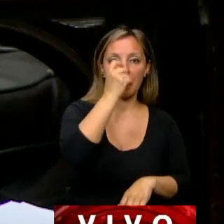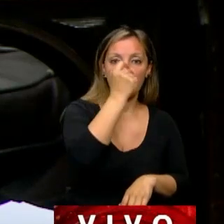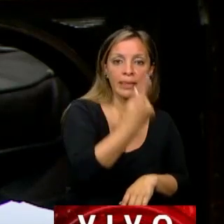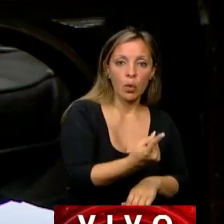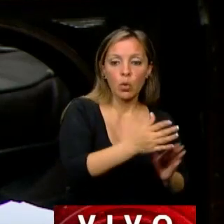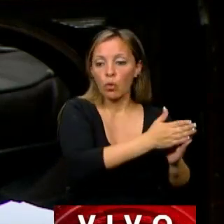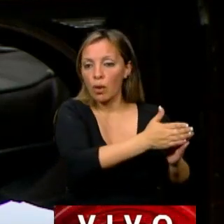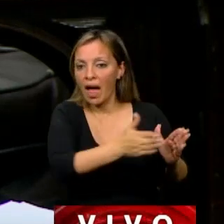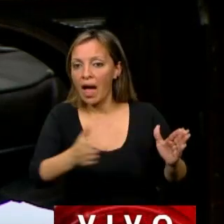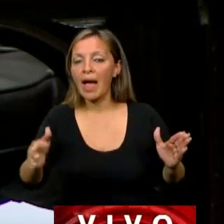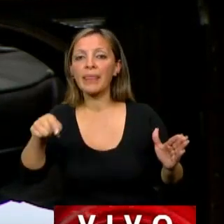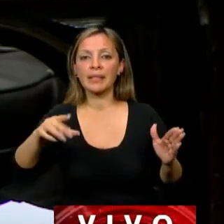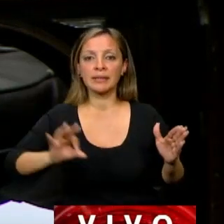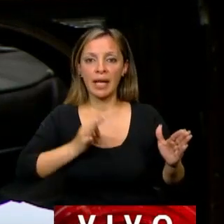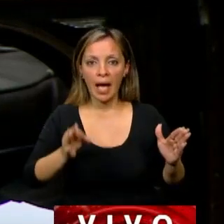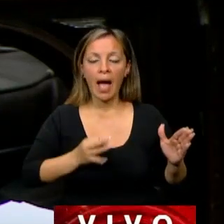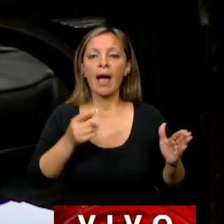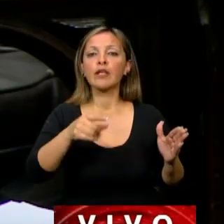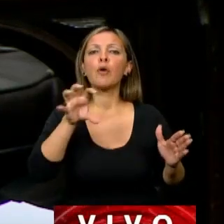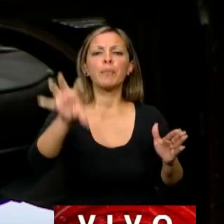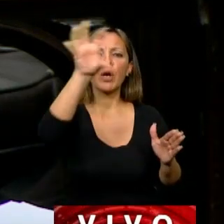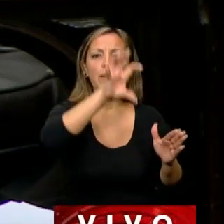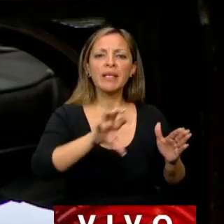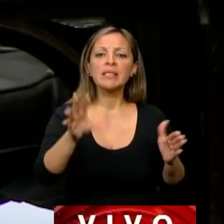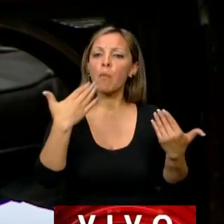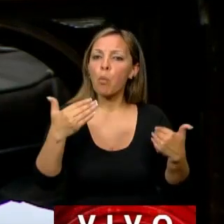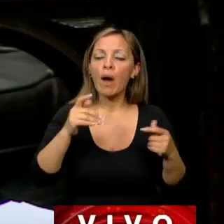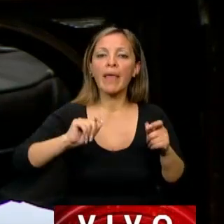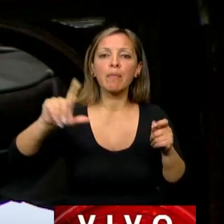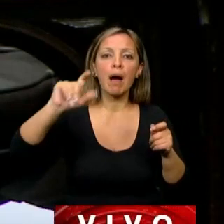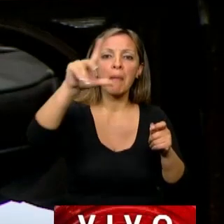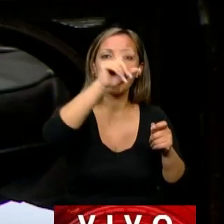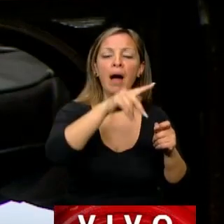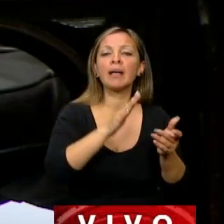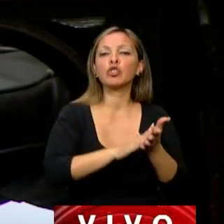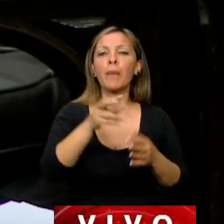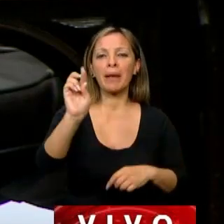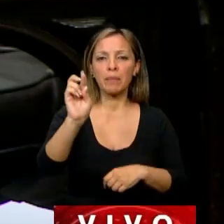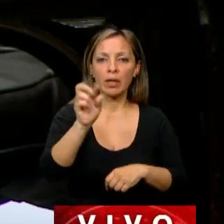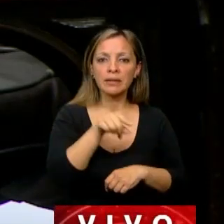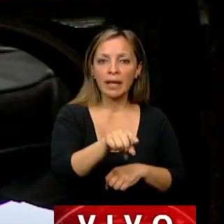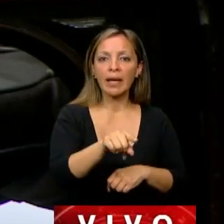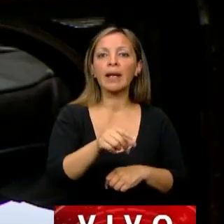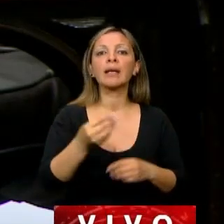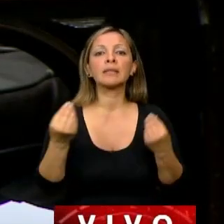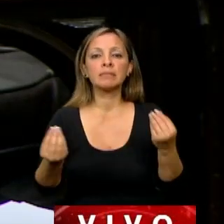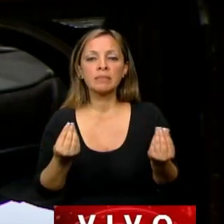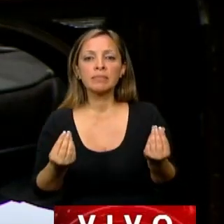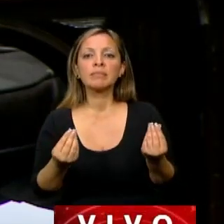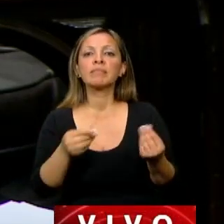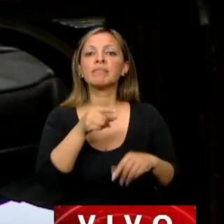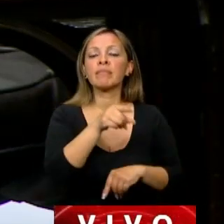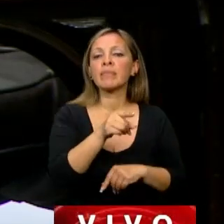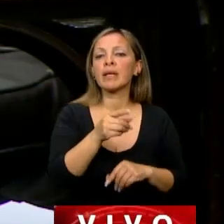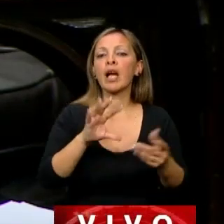todo este año las provincias solo podrán incrementar el stock de deuda moneda extranjera en el caso del financiamiento con